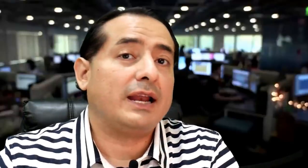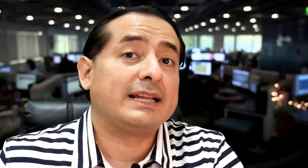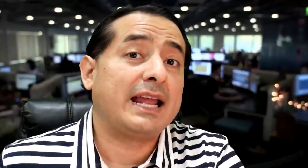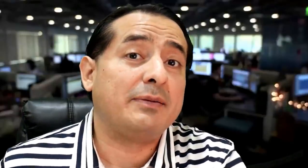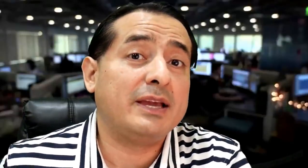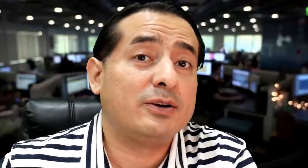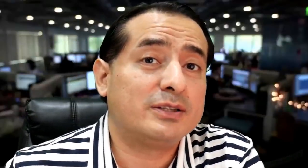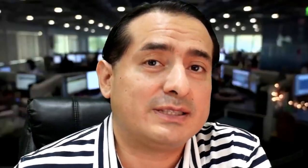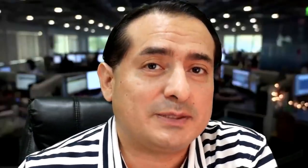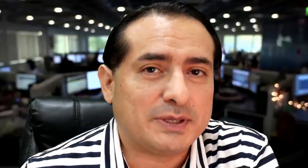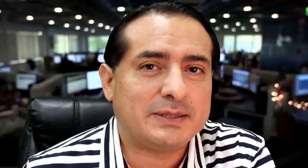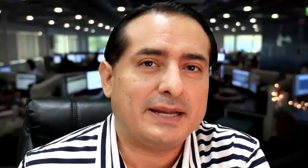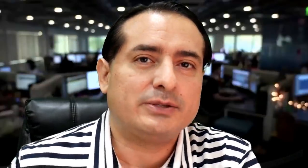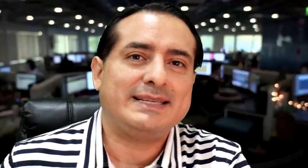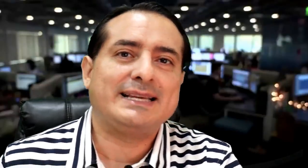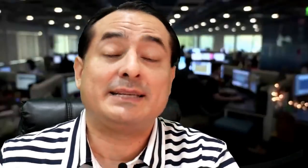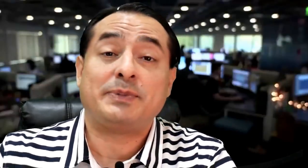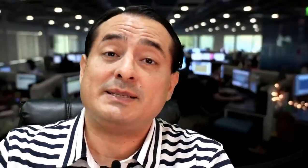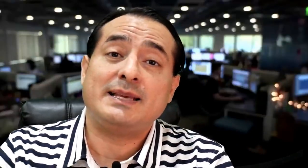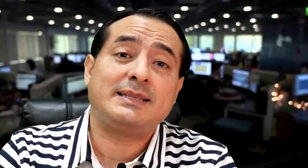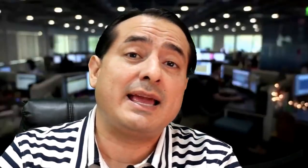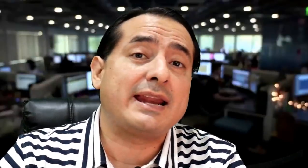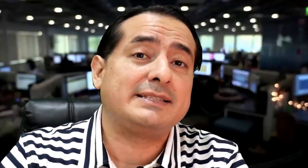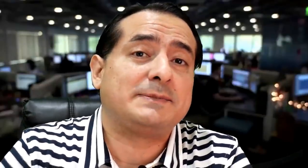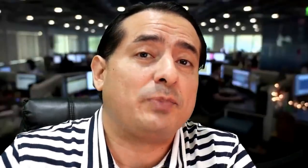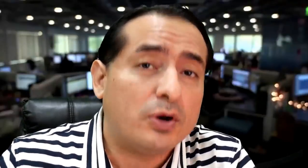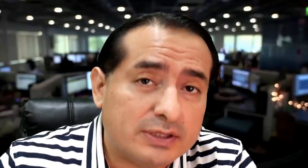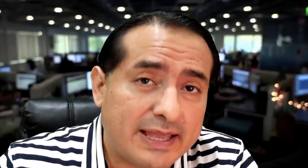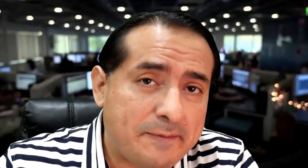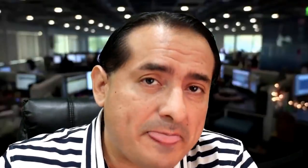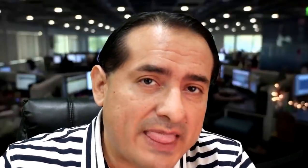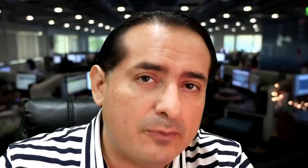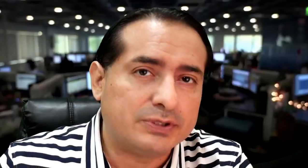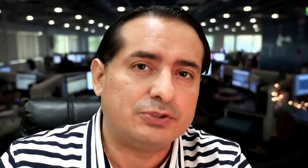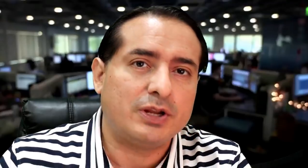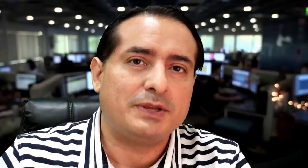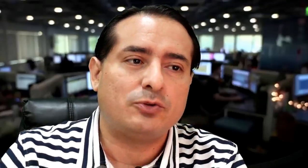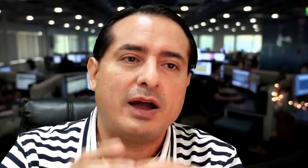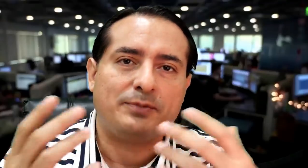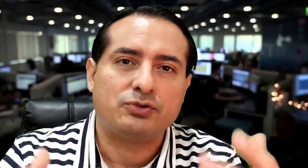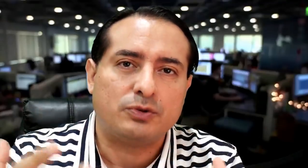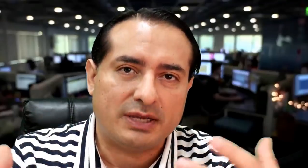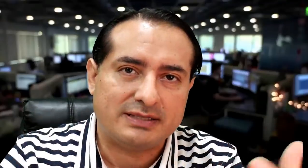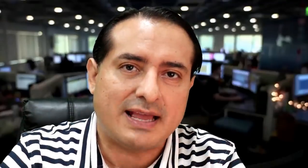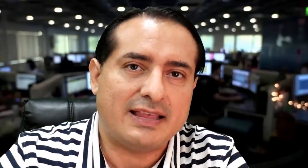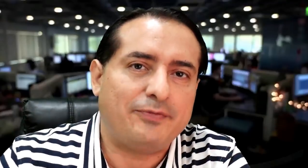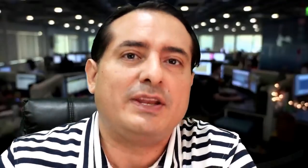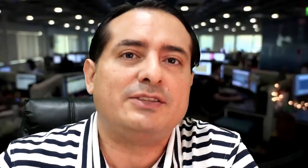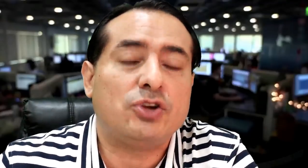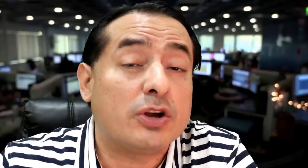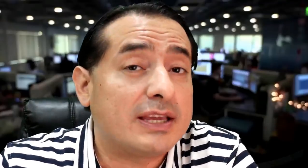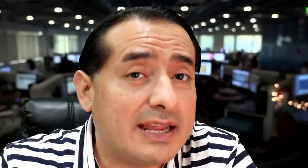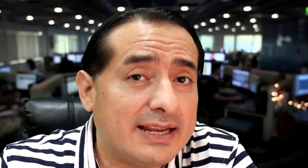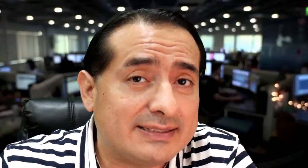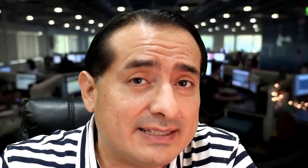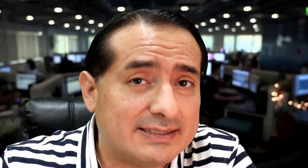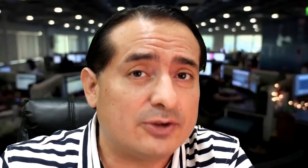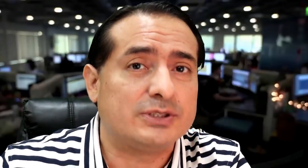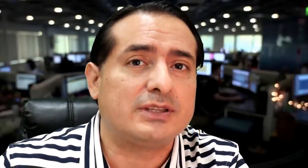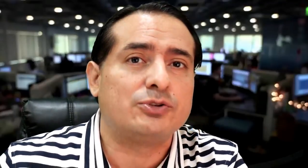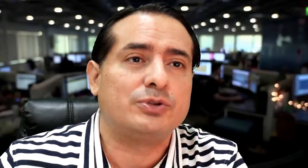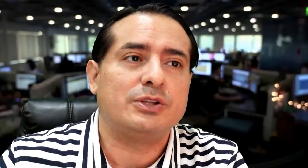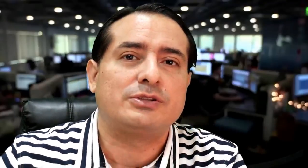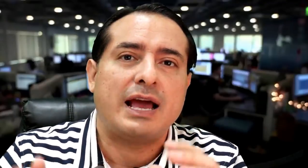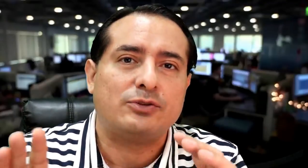hola qué tal amigos después de varios días el presidente responde da un posicionamiento amplio sobre esta definición que quieren hacer